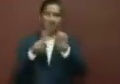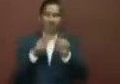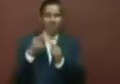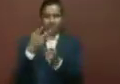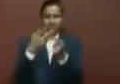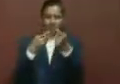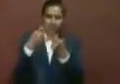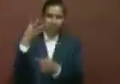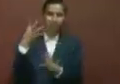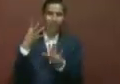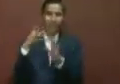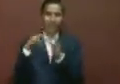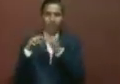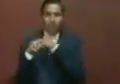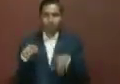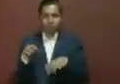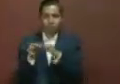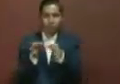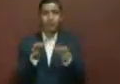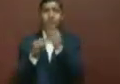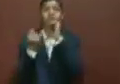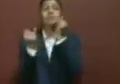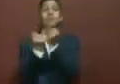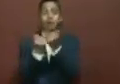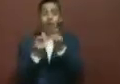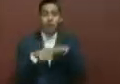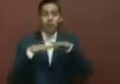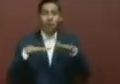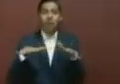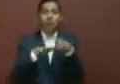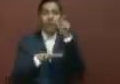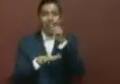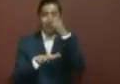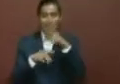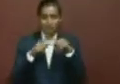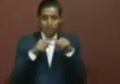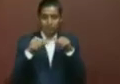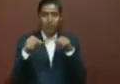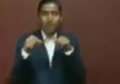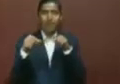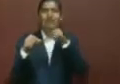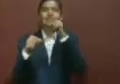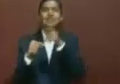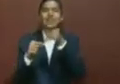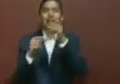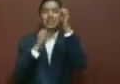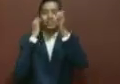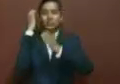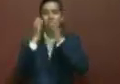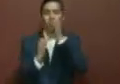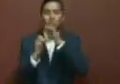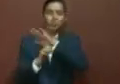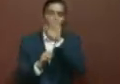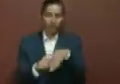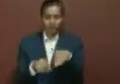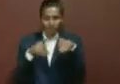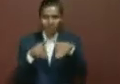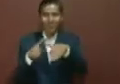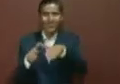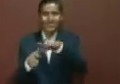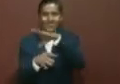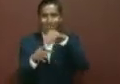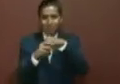y donde también en la costa se lleva a cabo una exposición de altares. Entonces, la Noche de Ánimas empieza ya